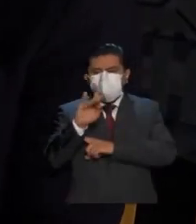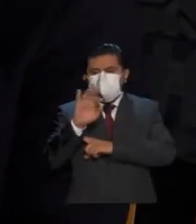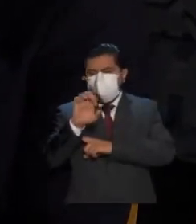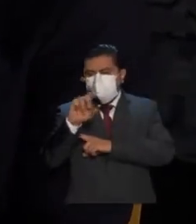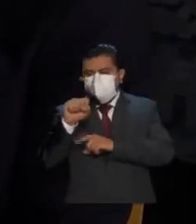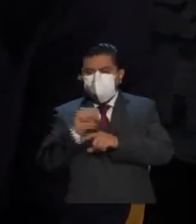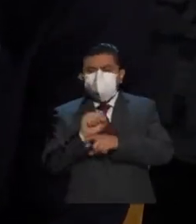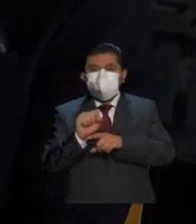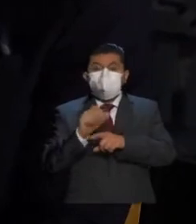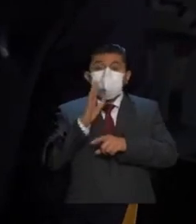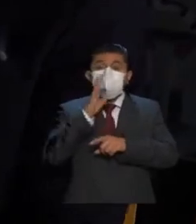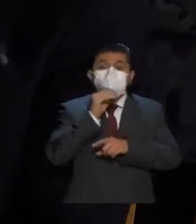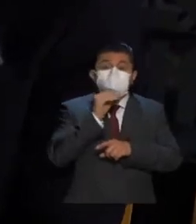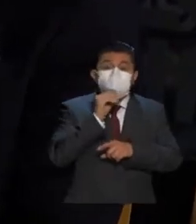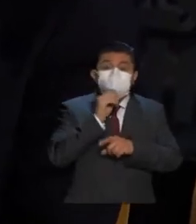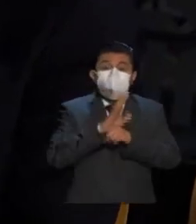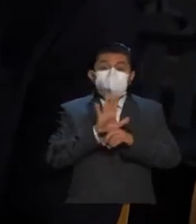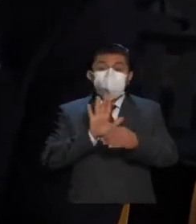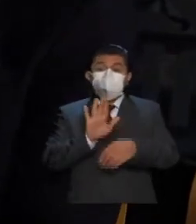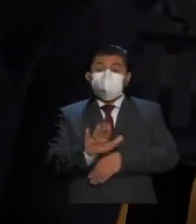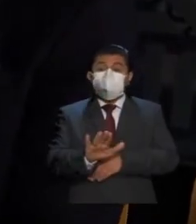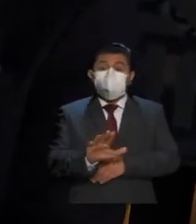posible?